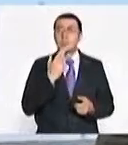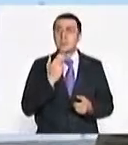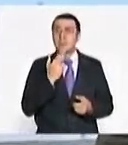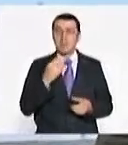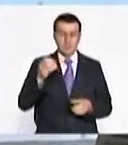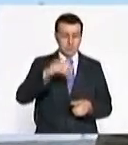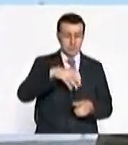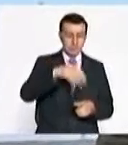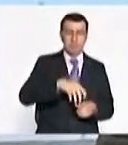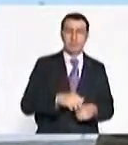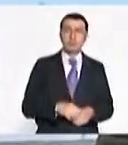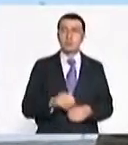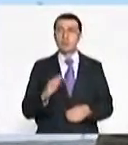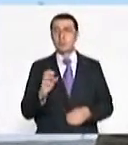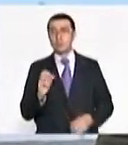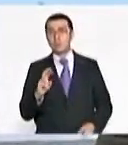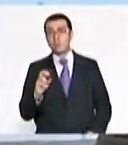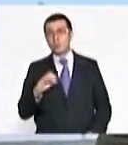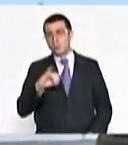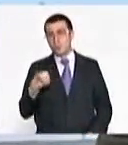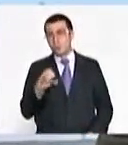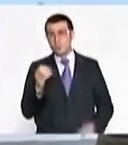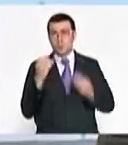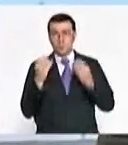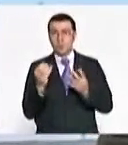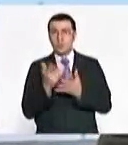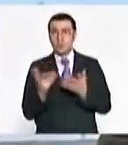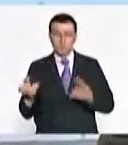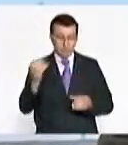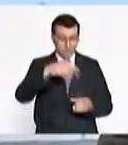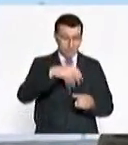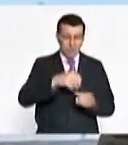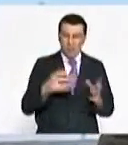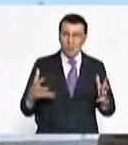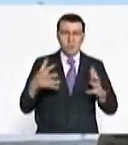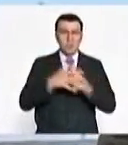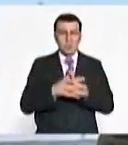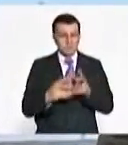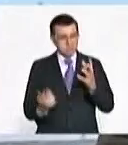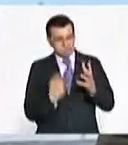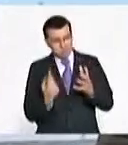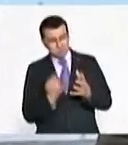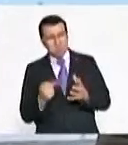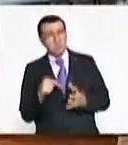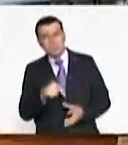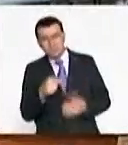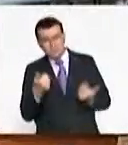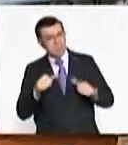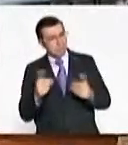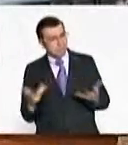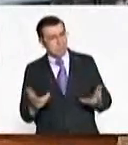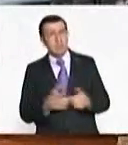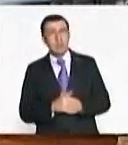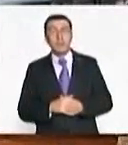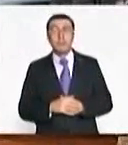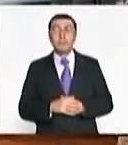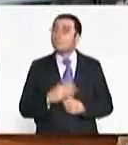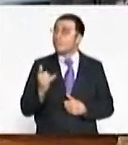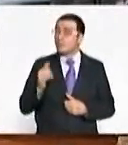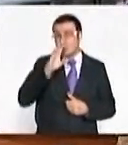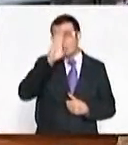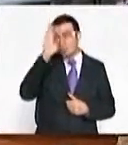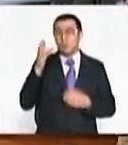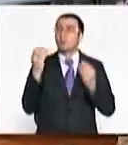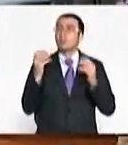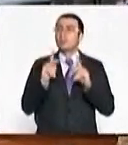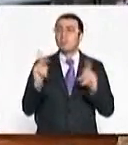echa borojó, bueno, mil cosas. ¿Qué pasa en esas mezclas? Bueno, estas mezclas que son muy populares